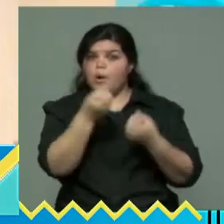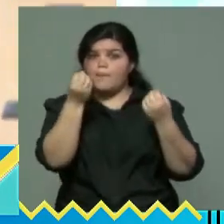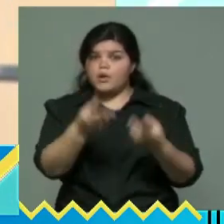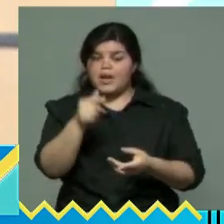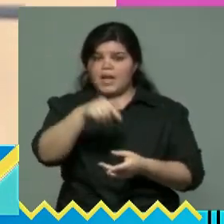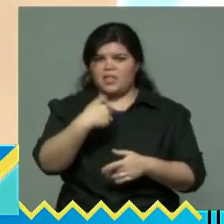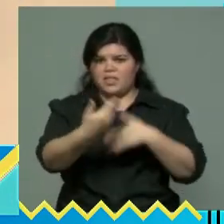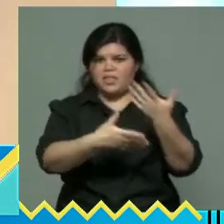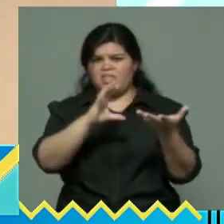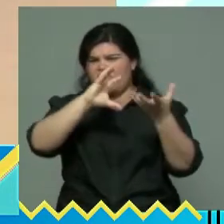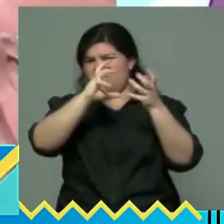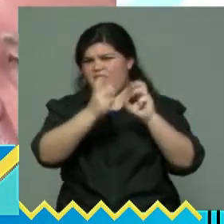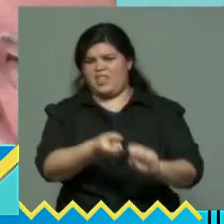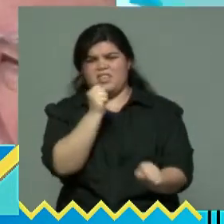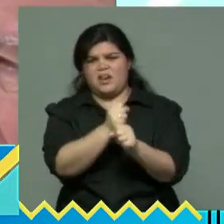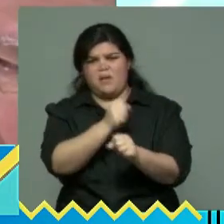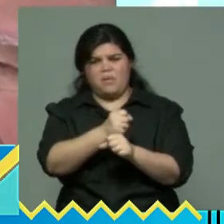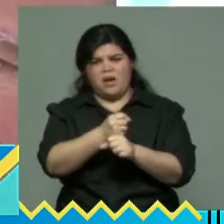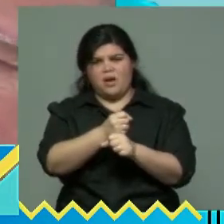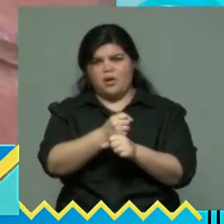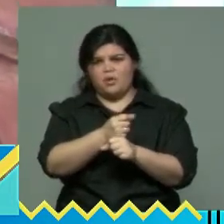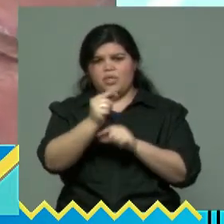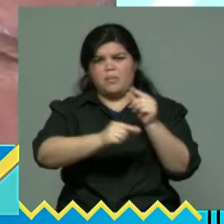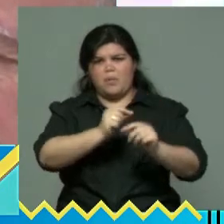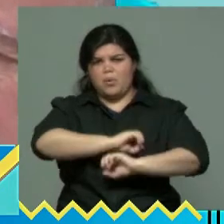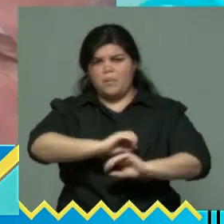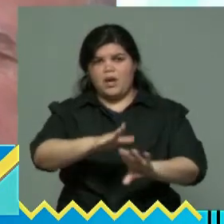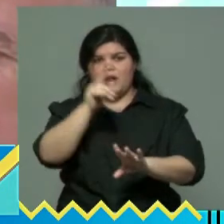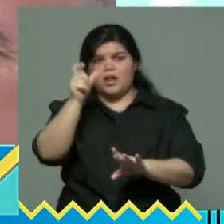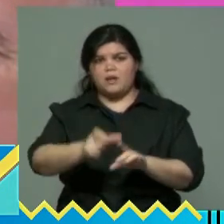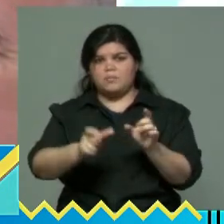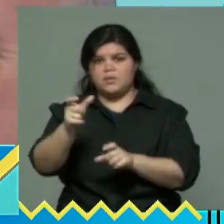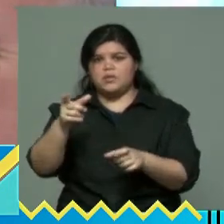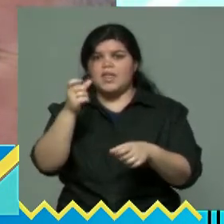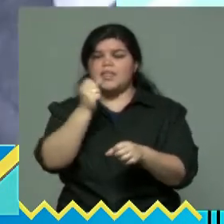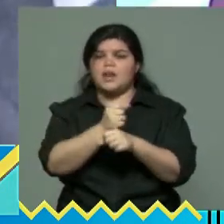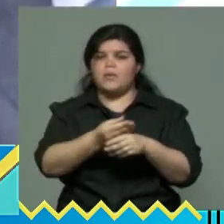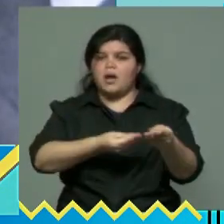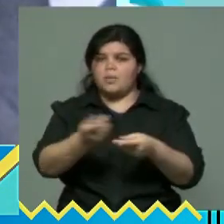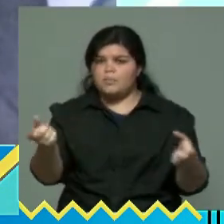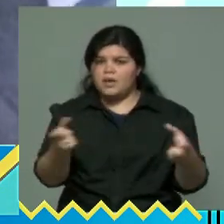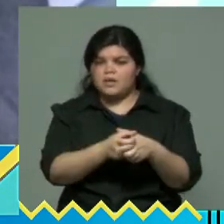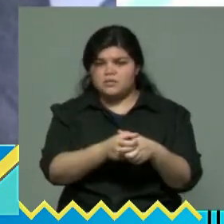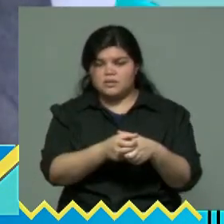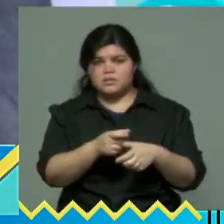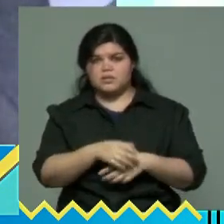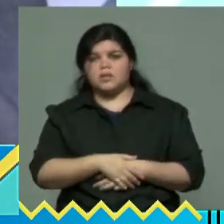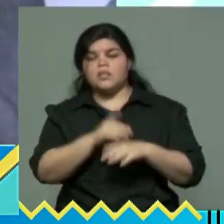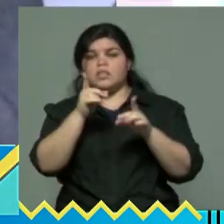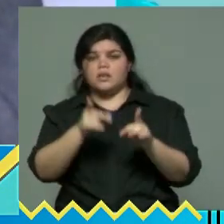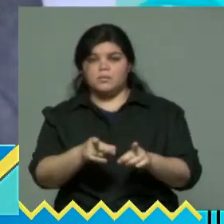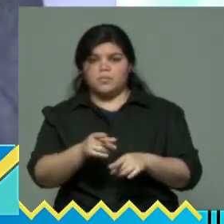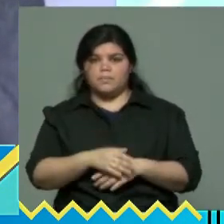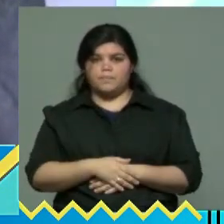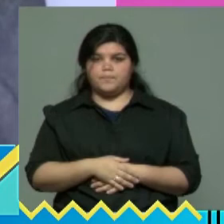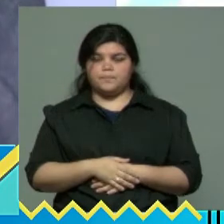degradar considerablemente las condiciones de trabajo de los que trabajan en pymes o en pequeñas empresas, y después también, y